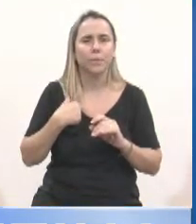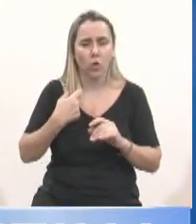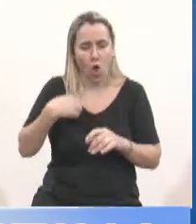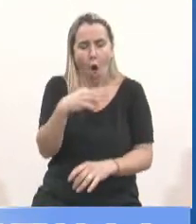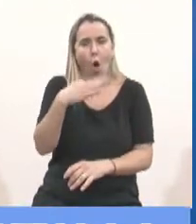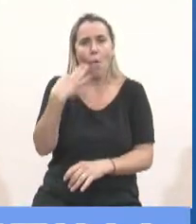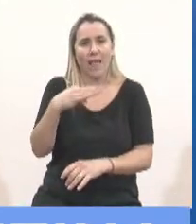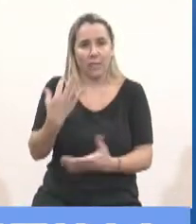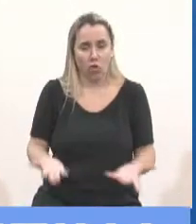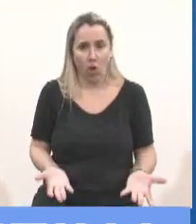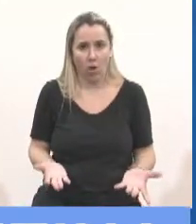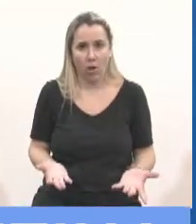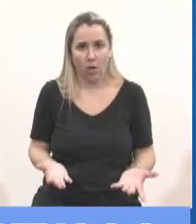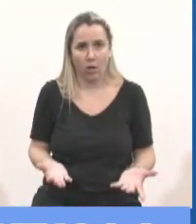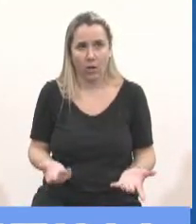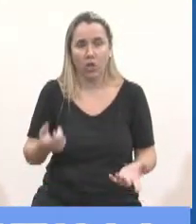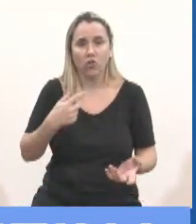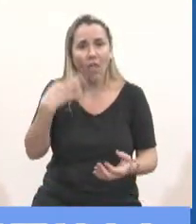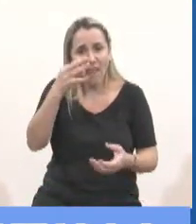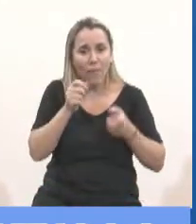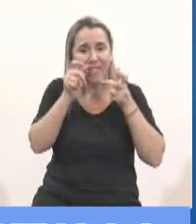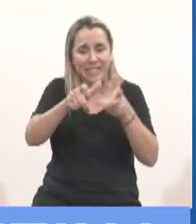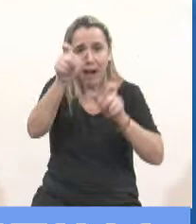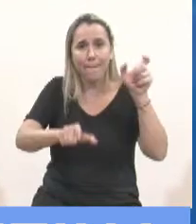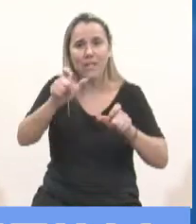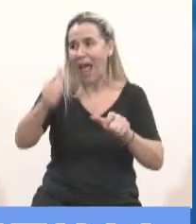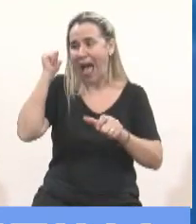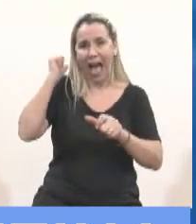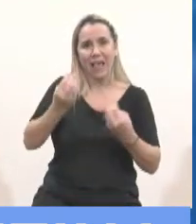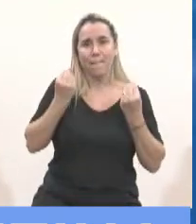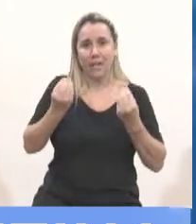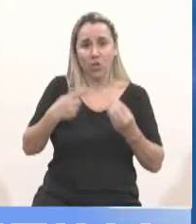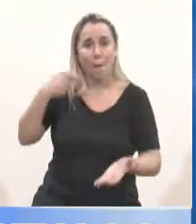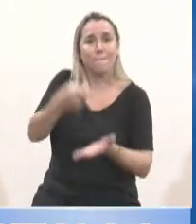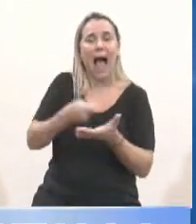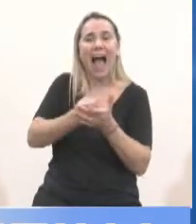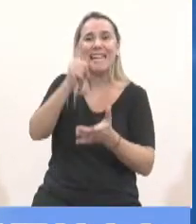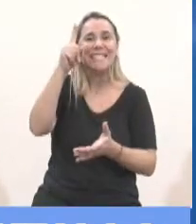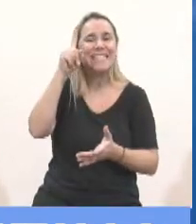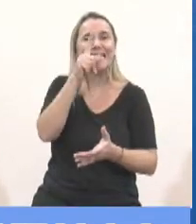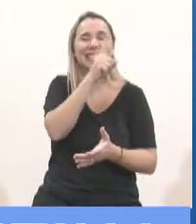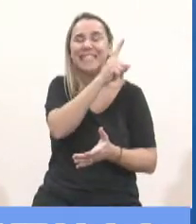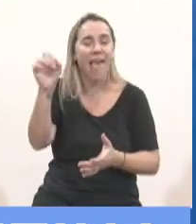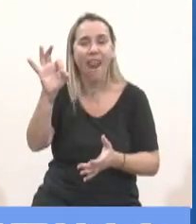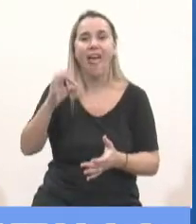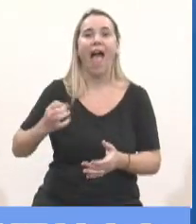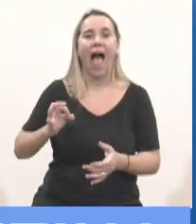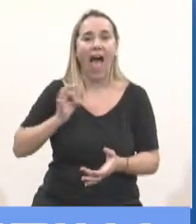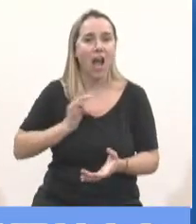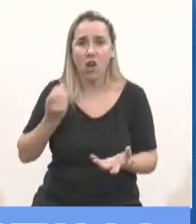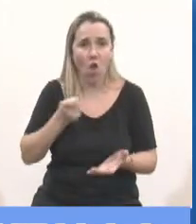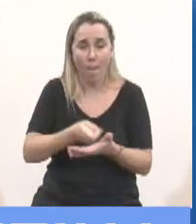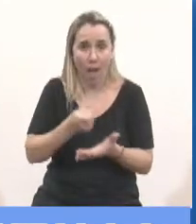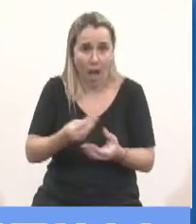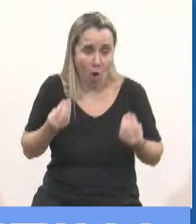tenemos obligaciones. Tenemos que decirle a la gente qué pasó acá, por qué la Argentina va a pagar 100 años lo que hicieron. ¿Por